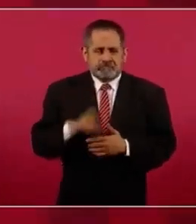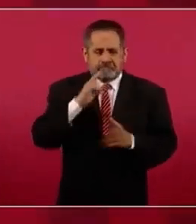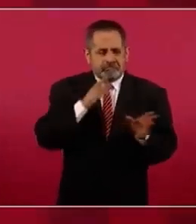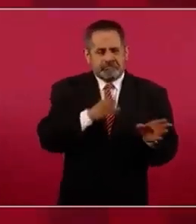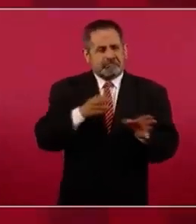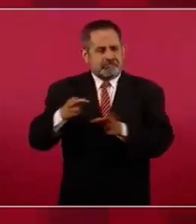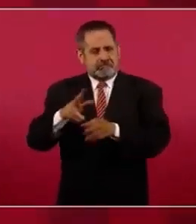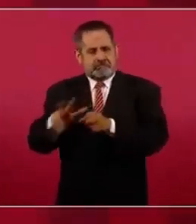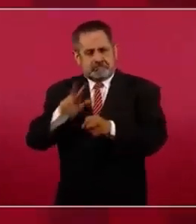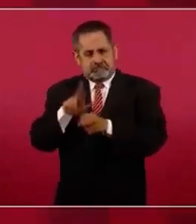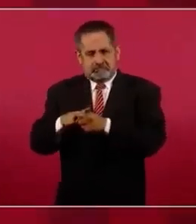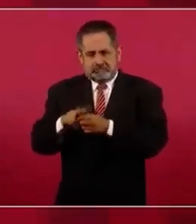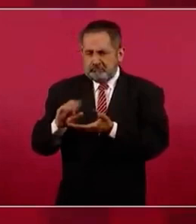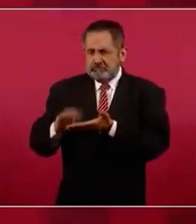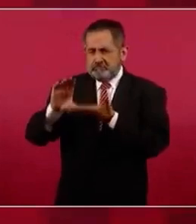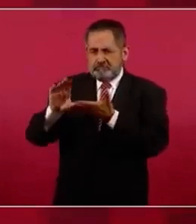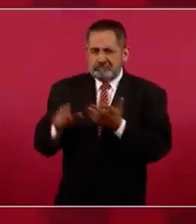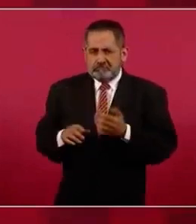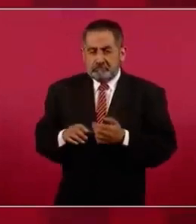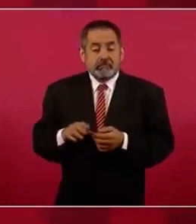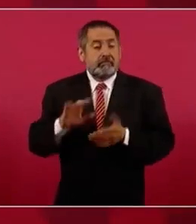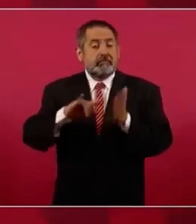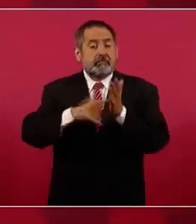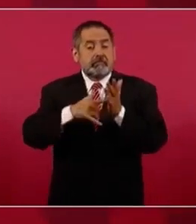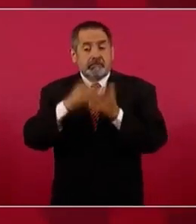que está demostrado afecta a la salud.